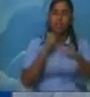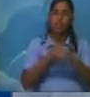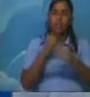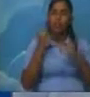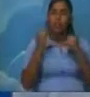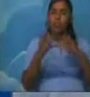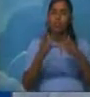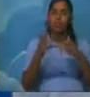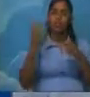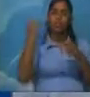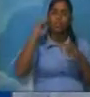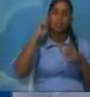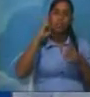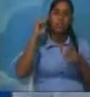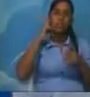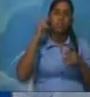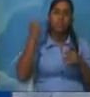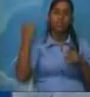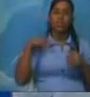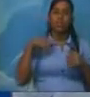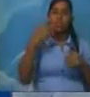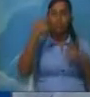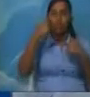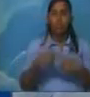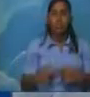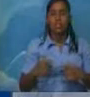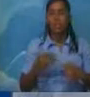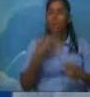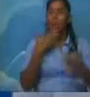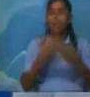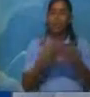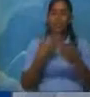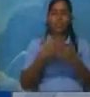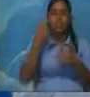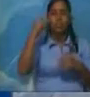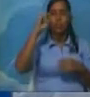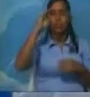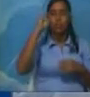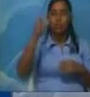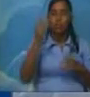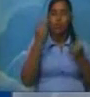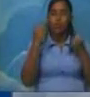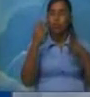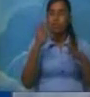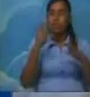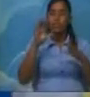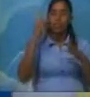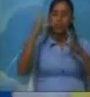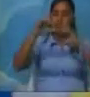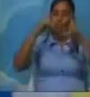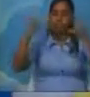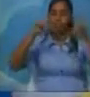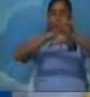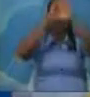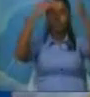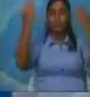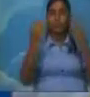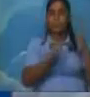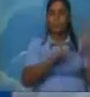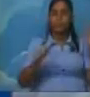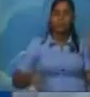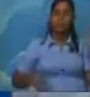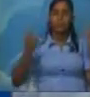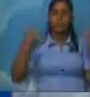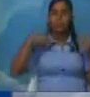Cuántas emisoras nos ha dado Dios tenemos que ser agradecidos con Dios Cuántos canales de televisión nos ha dado el señor tenemos que